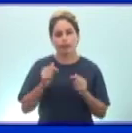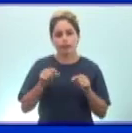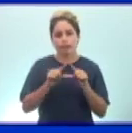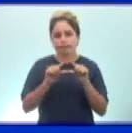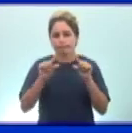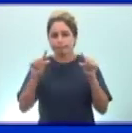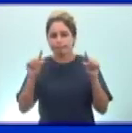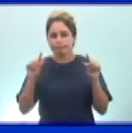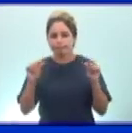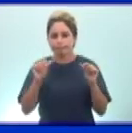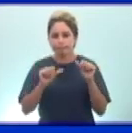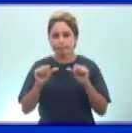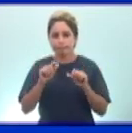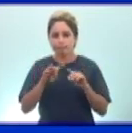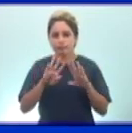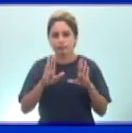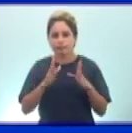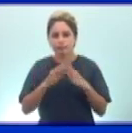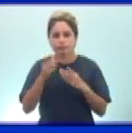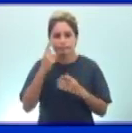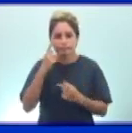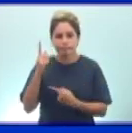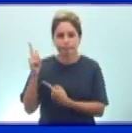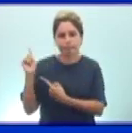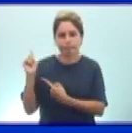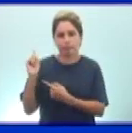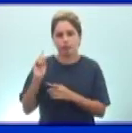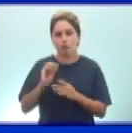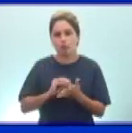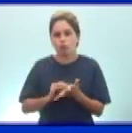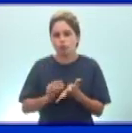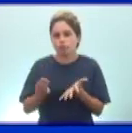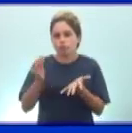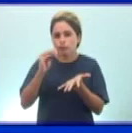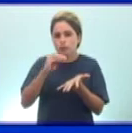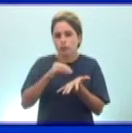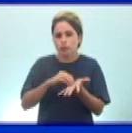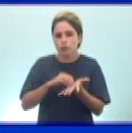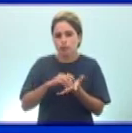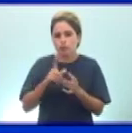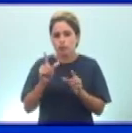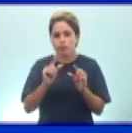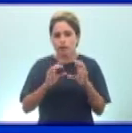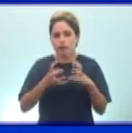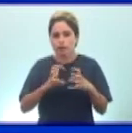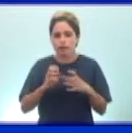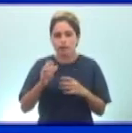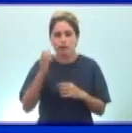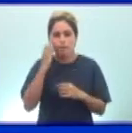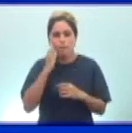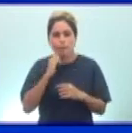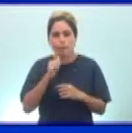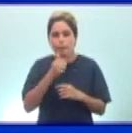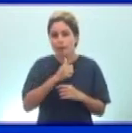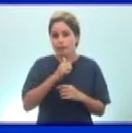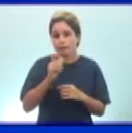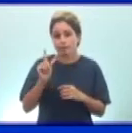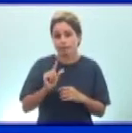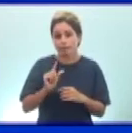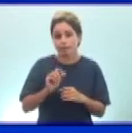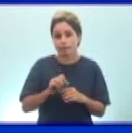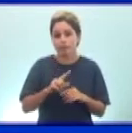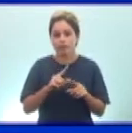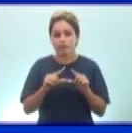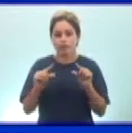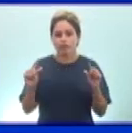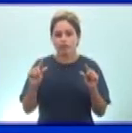del átomo de bromo, donde yo puedo representarla de una manera simplificada. Y esta distribución me quedaría bromo